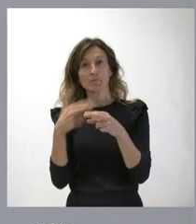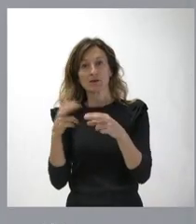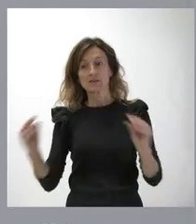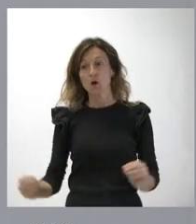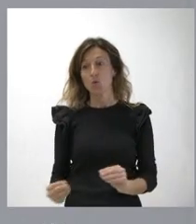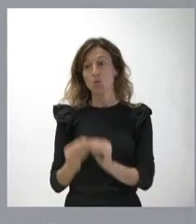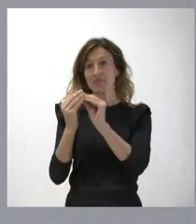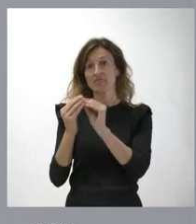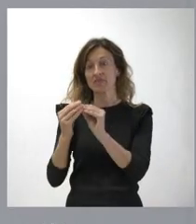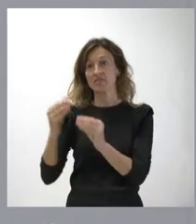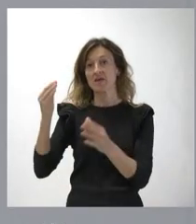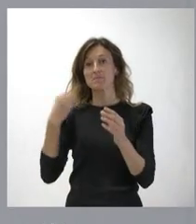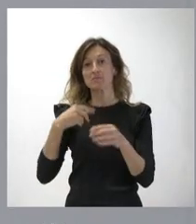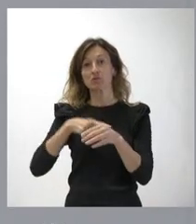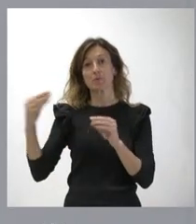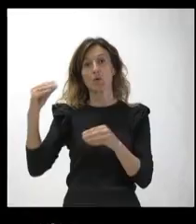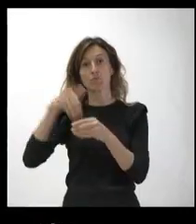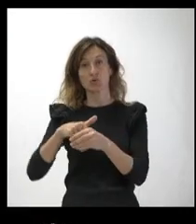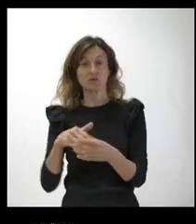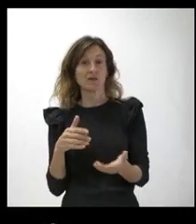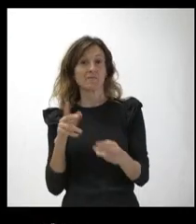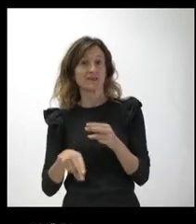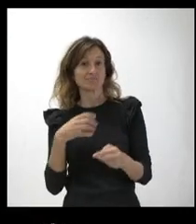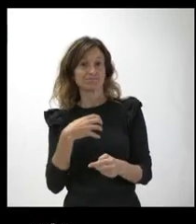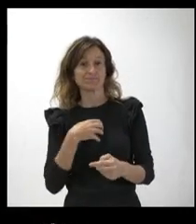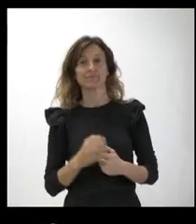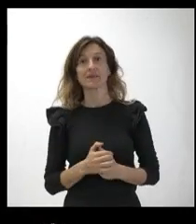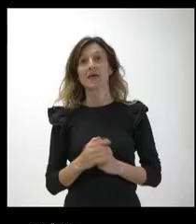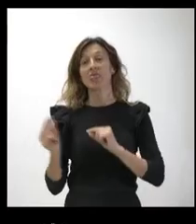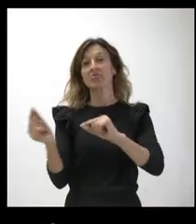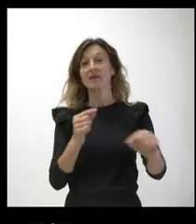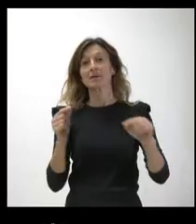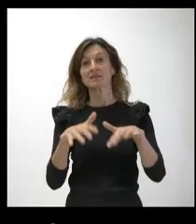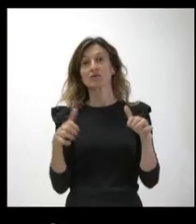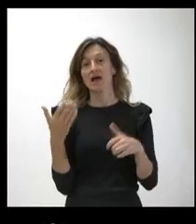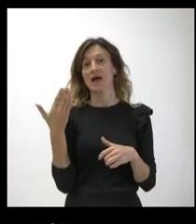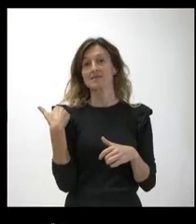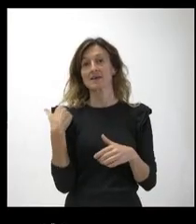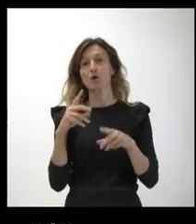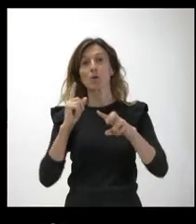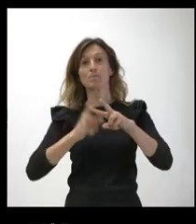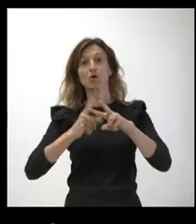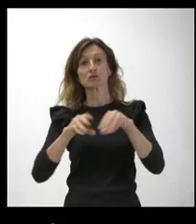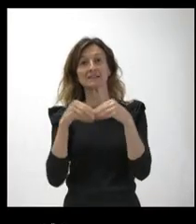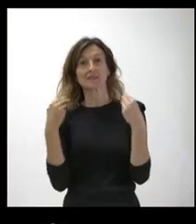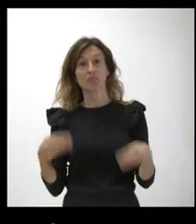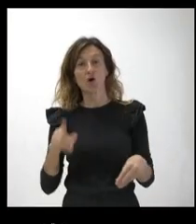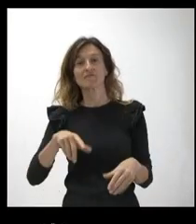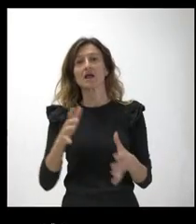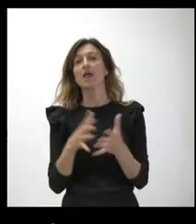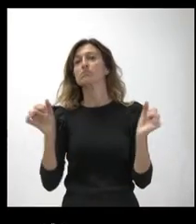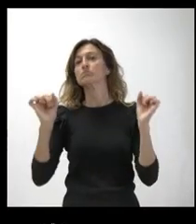nosotros voten a la vez que nosotros sí volviendo al debate de las Cortes precisamente ayer la abstención de vox hizo que se aprobara